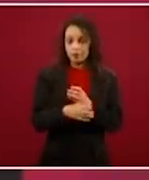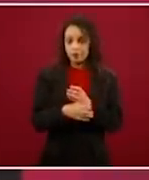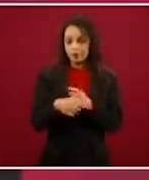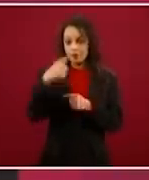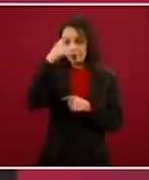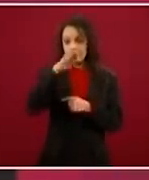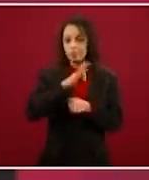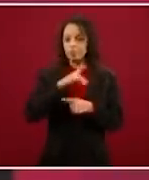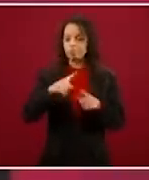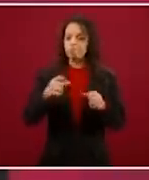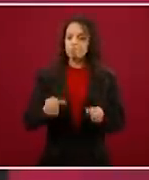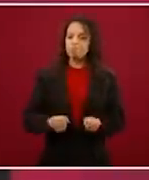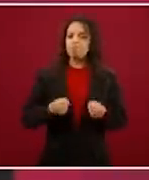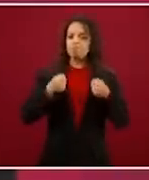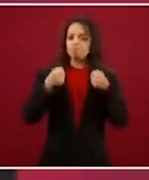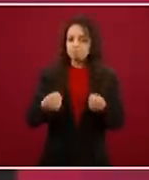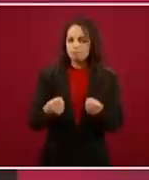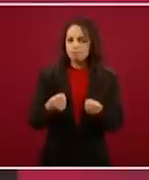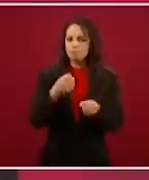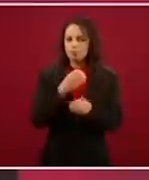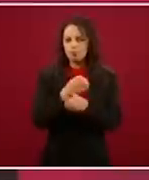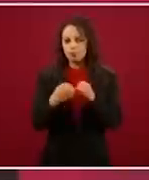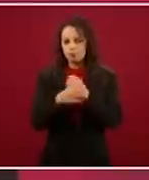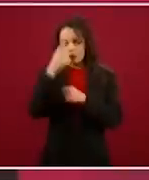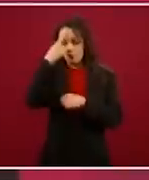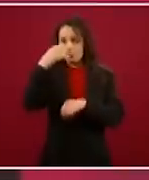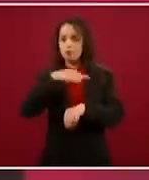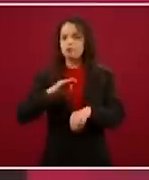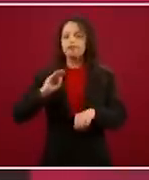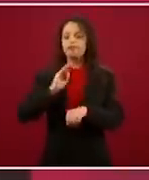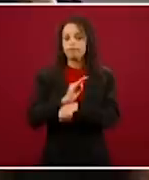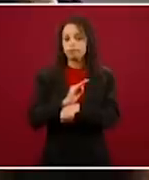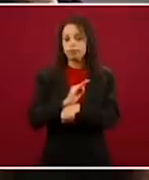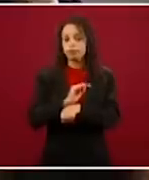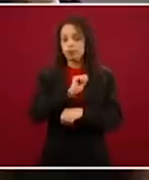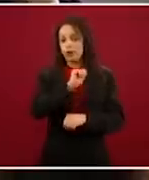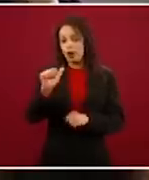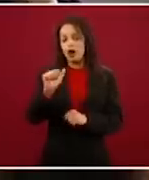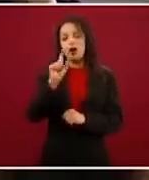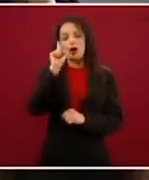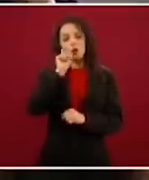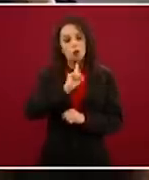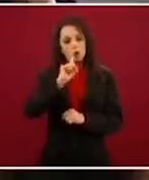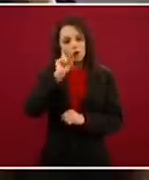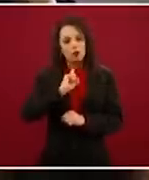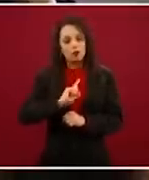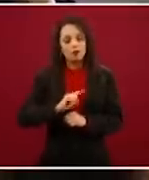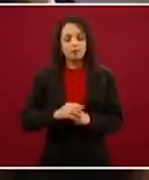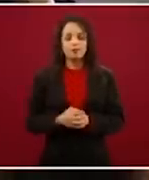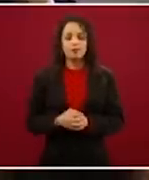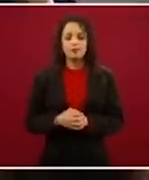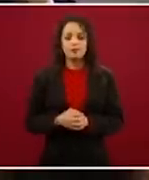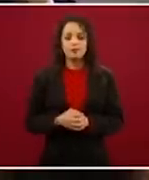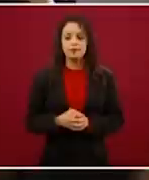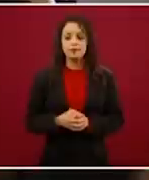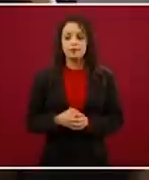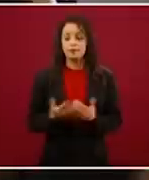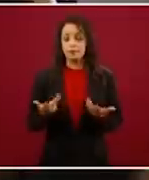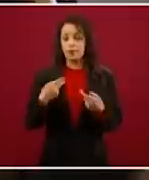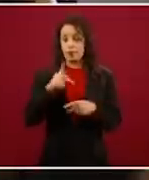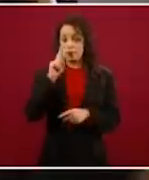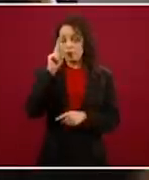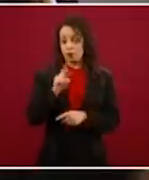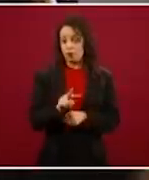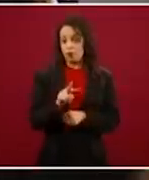fortalecer acciones en la protección a las mujeres. Pero todos los días